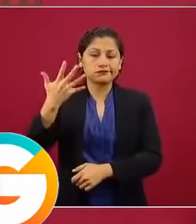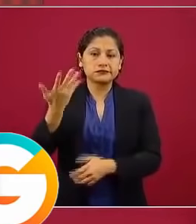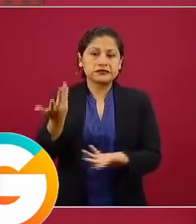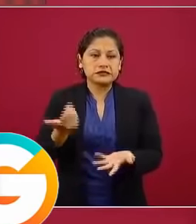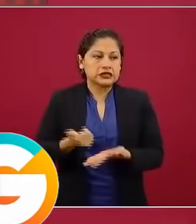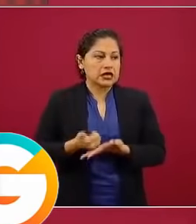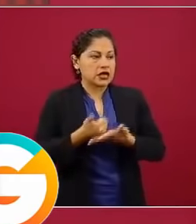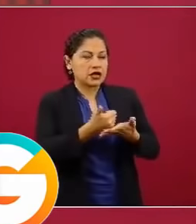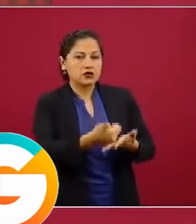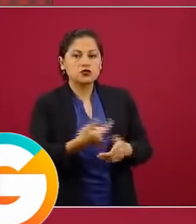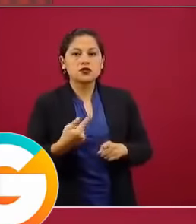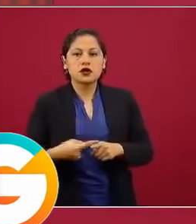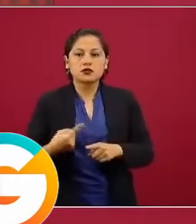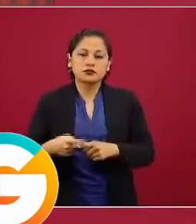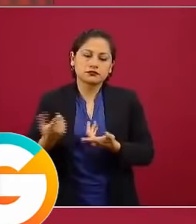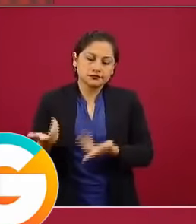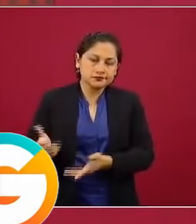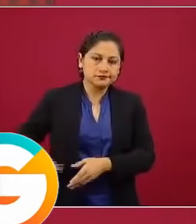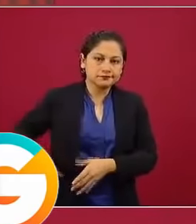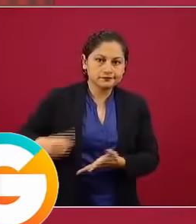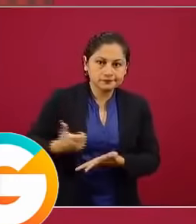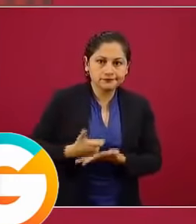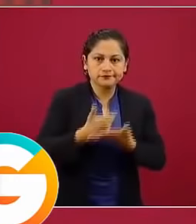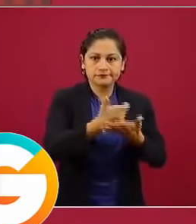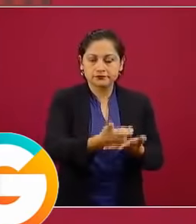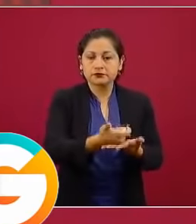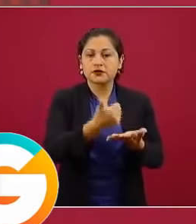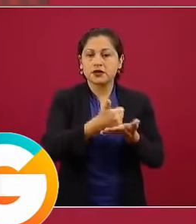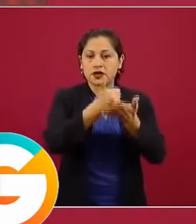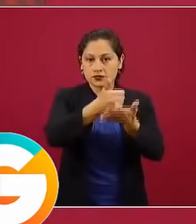y mediante este procedimiento ilegal.